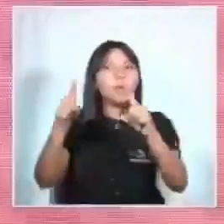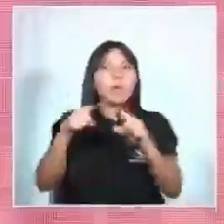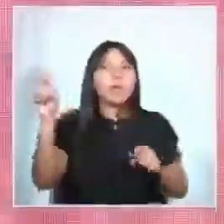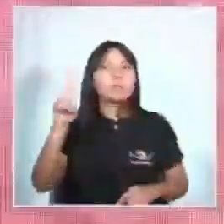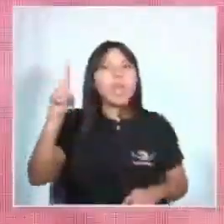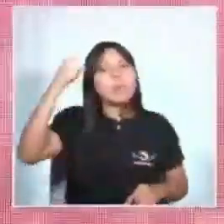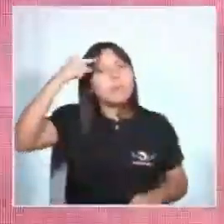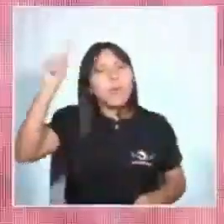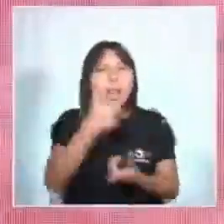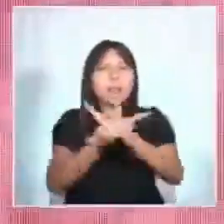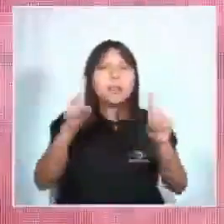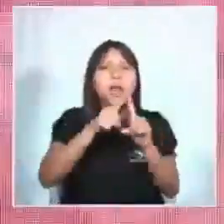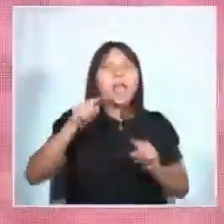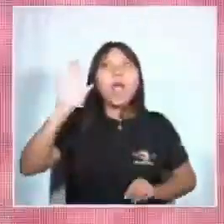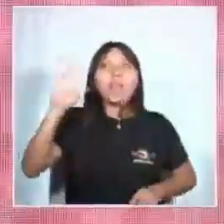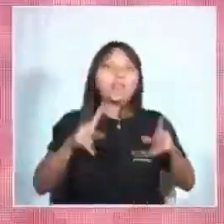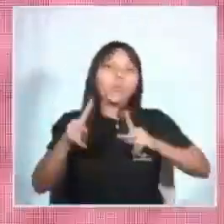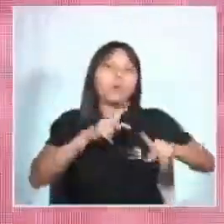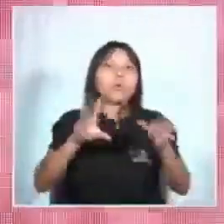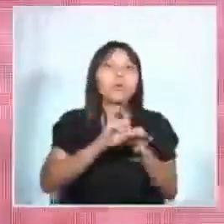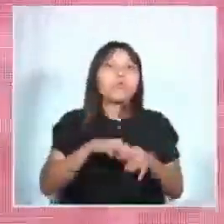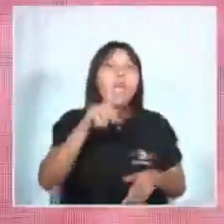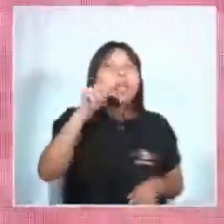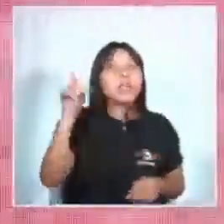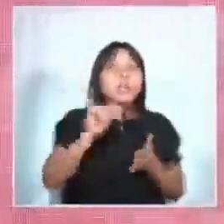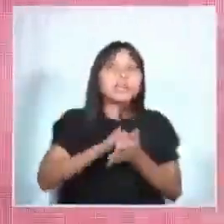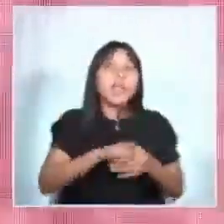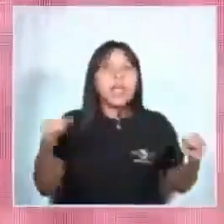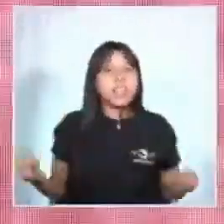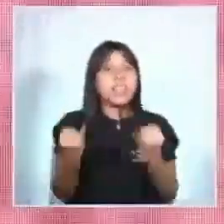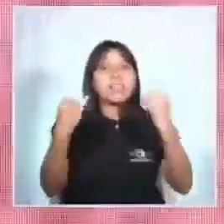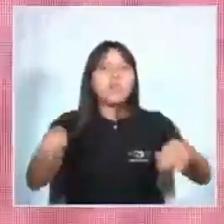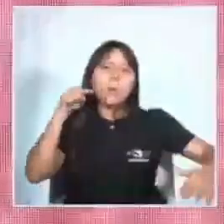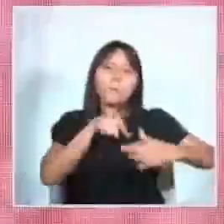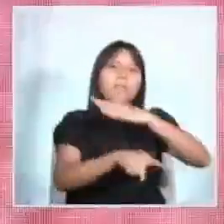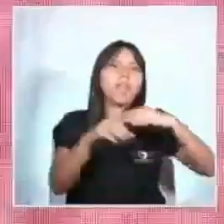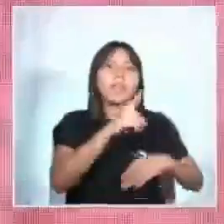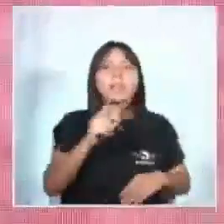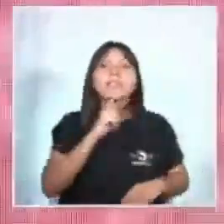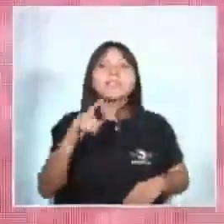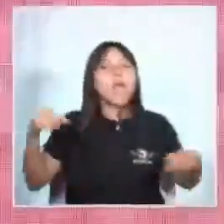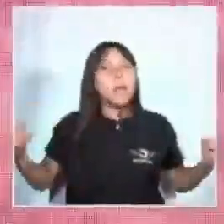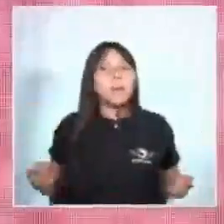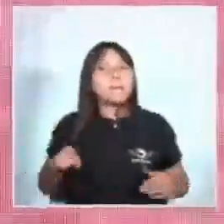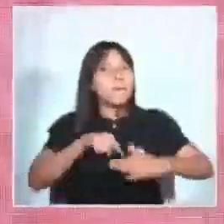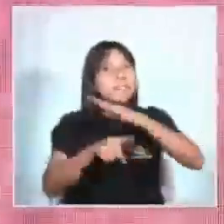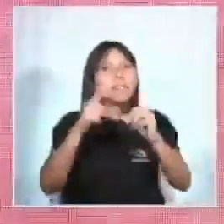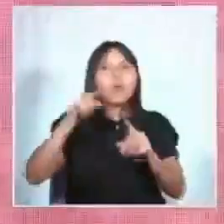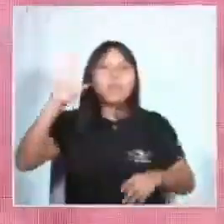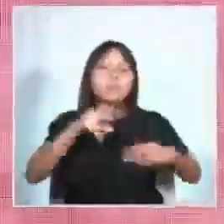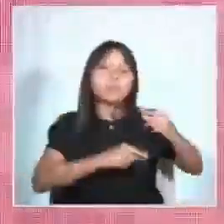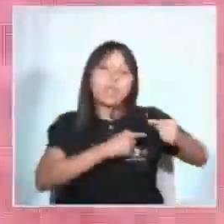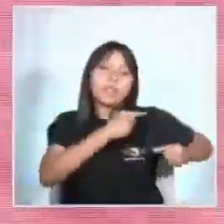liberar a tu pueblo de aquel que trató de matarte y está matando a tus generaciones. En esta tarde